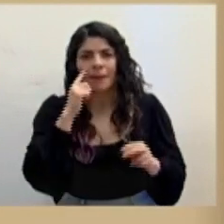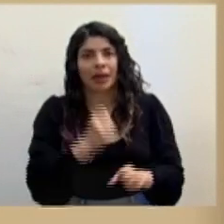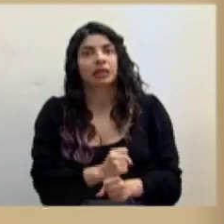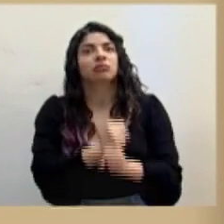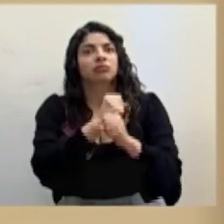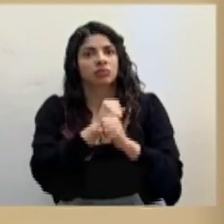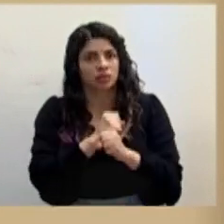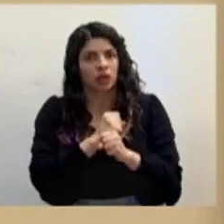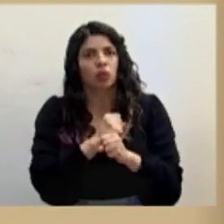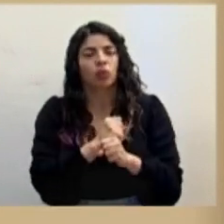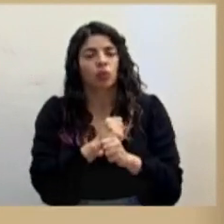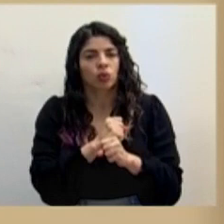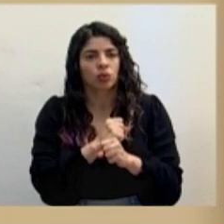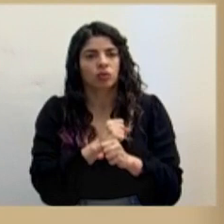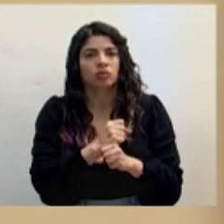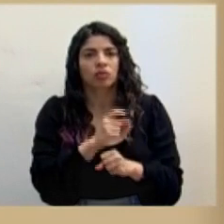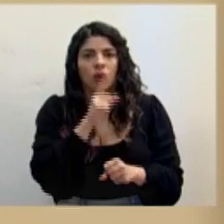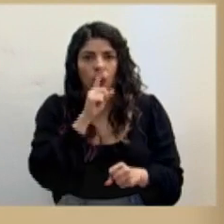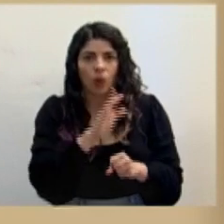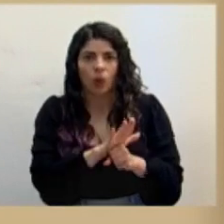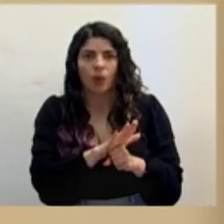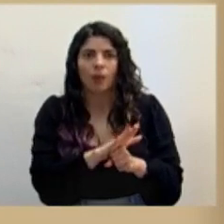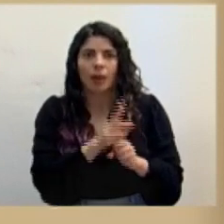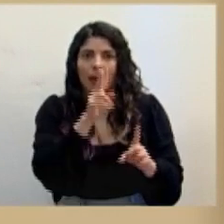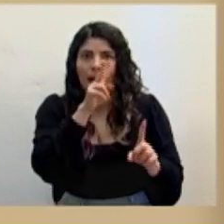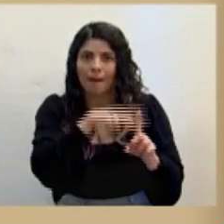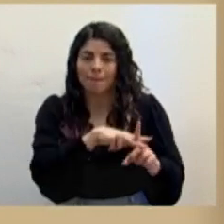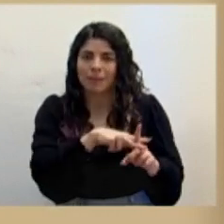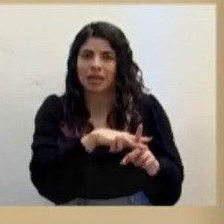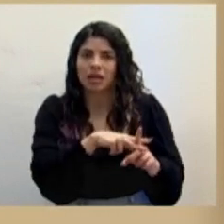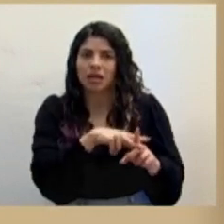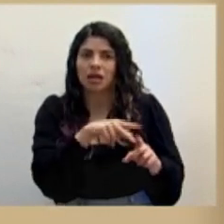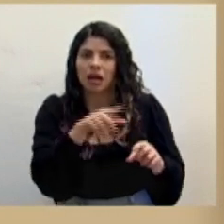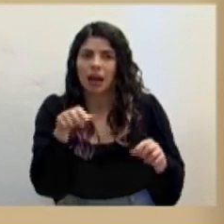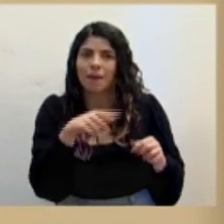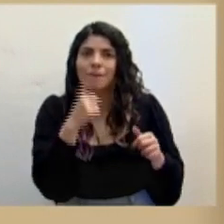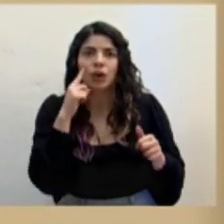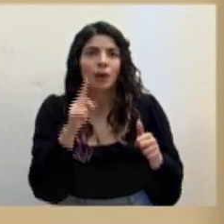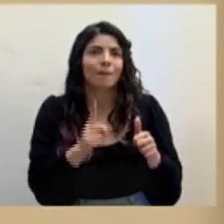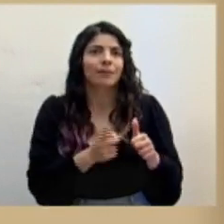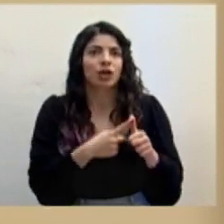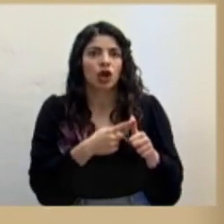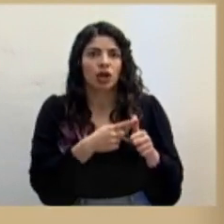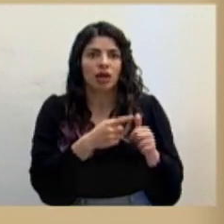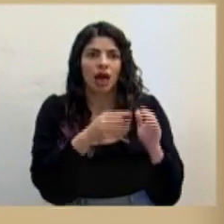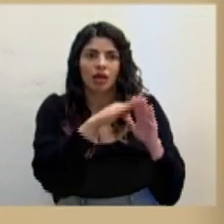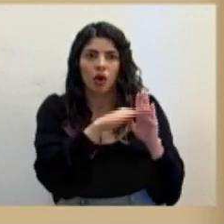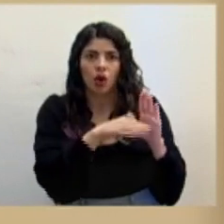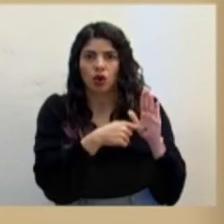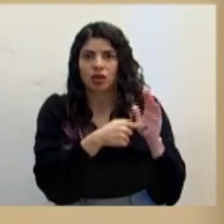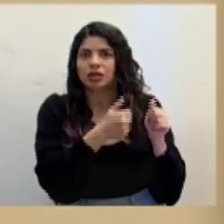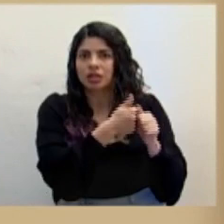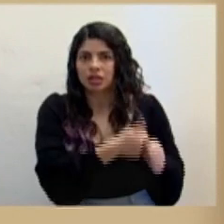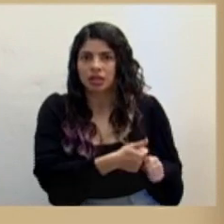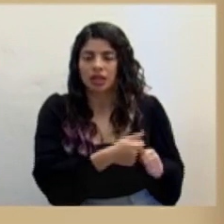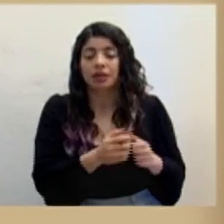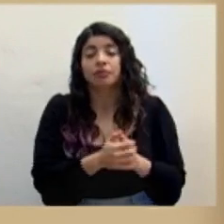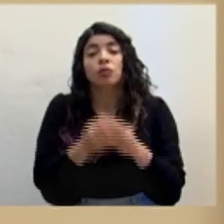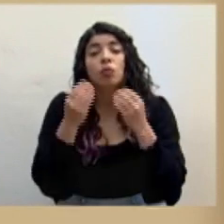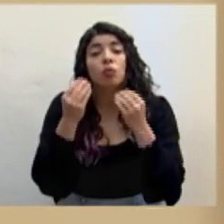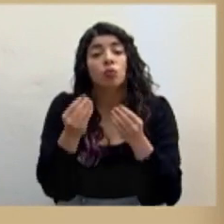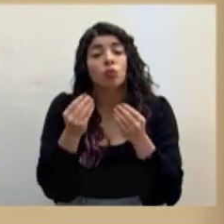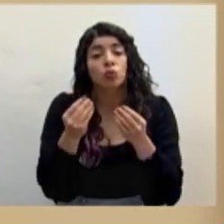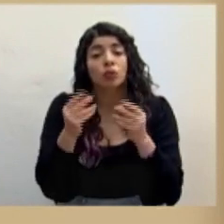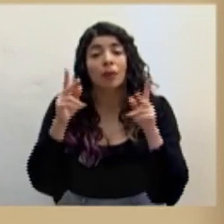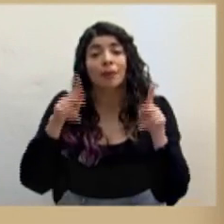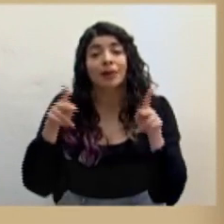garantizar la seguridad de que se está aplicando de acuerdo a la priorización establecida. Mucho el apoyo también pues, de